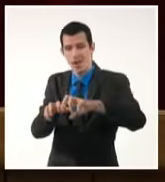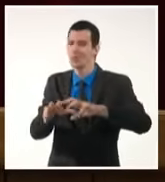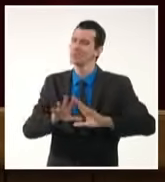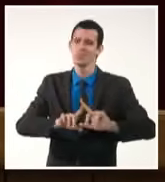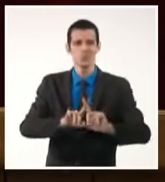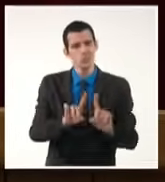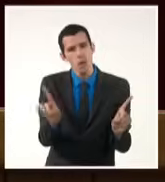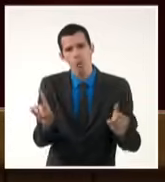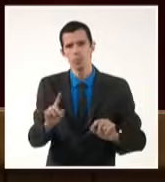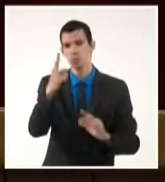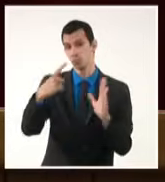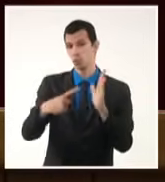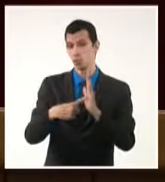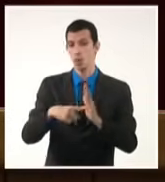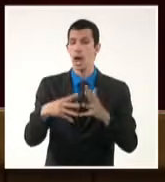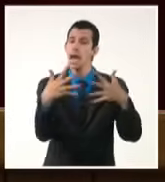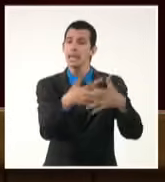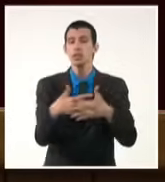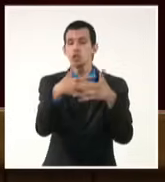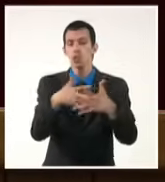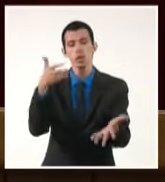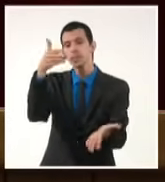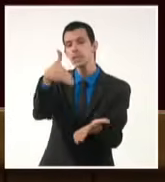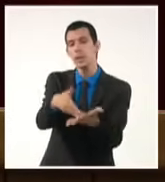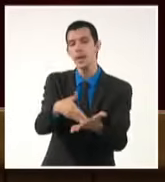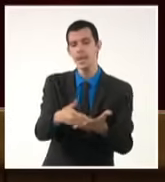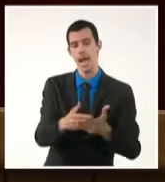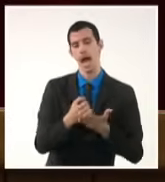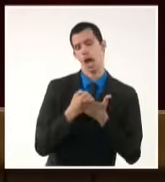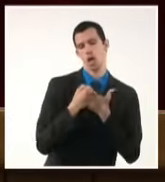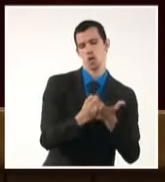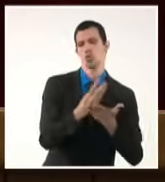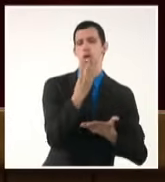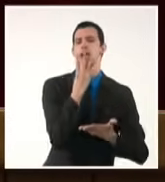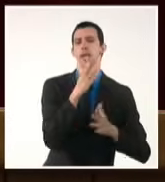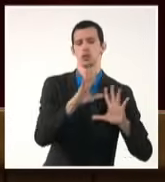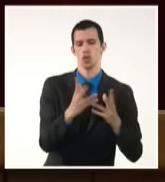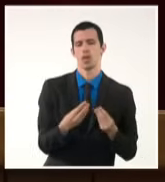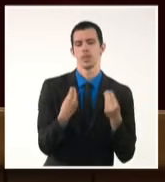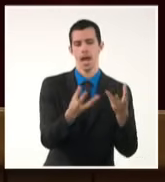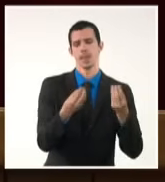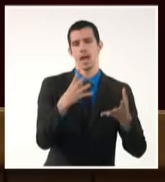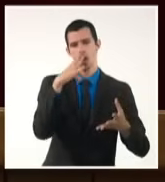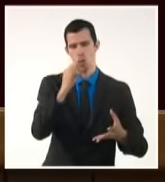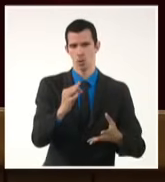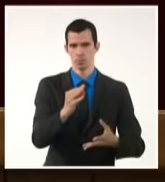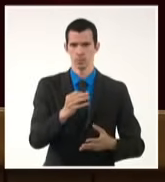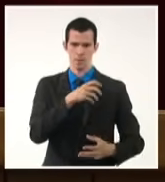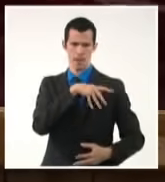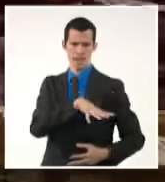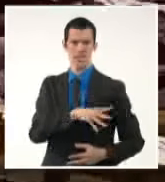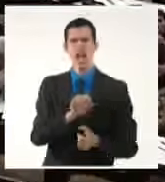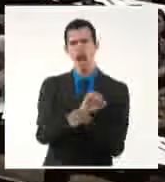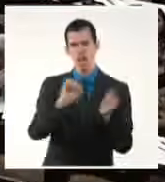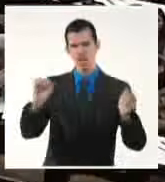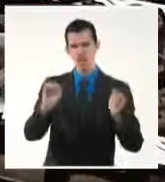Israel. Debe cesar el genocidio. Por Palestina libre siempre se alzará la voz de Cuba.